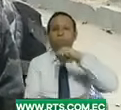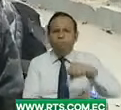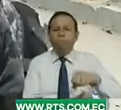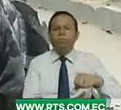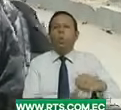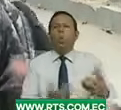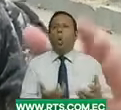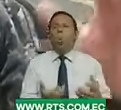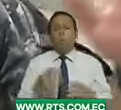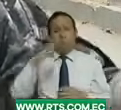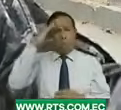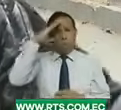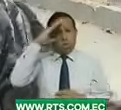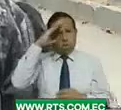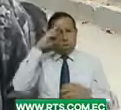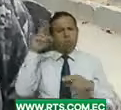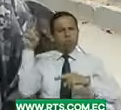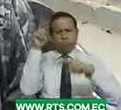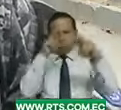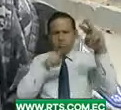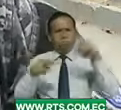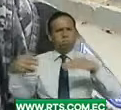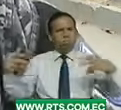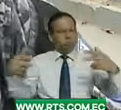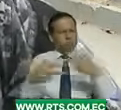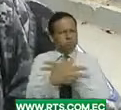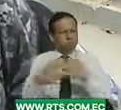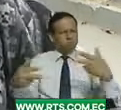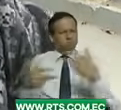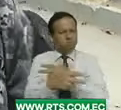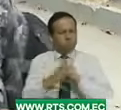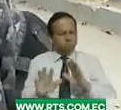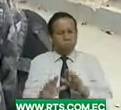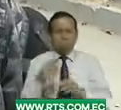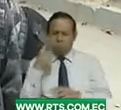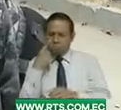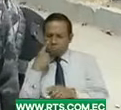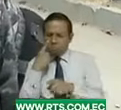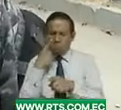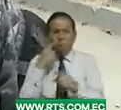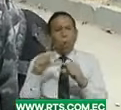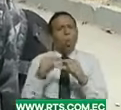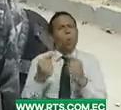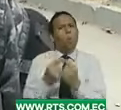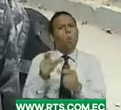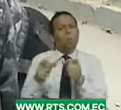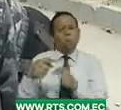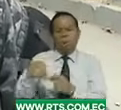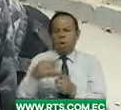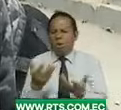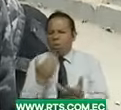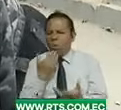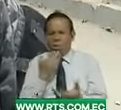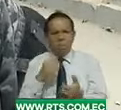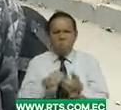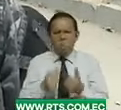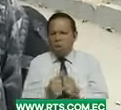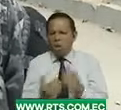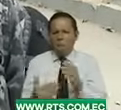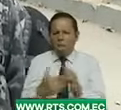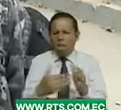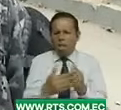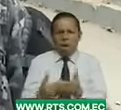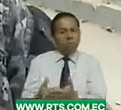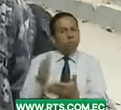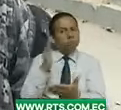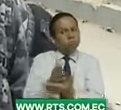se encontraba haciendo registros y controles sobre el sector del Mercadillo. Encontró a un grupo de ciudadanos que estaban causando desmanes en el lugar. Se